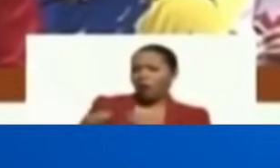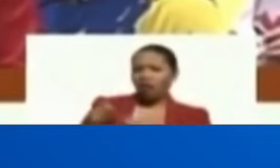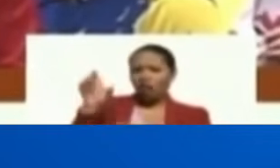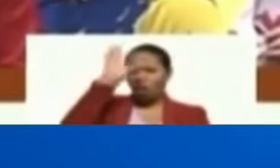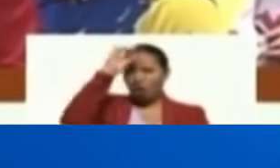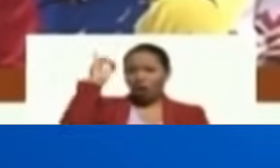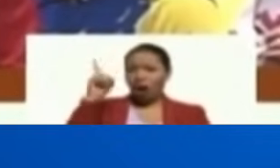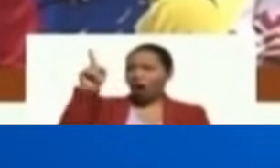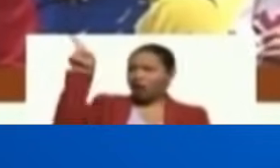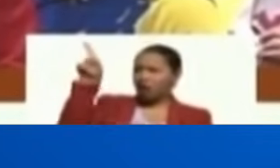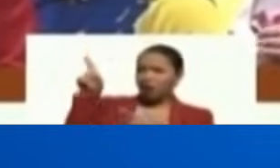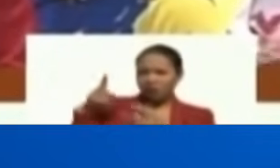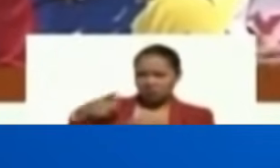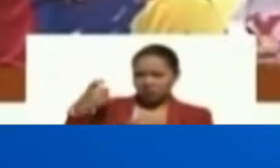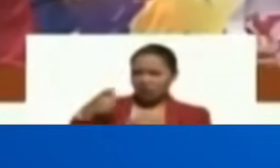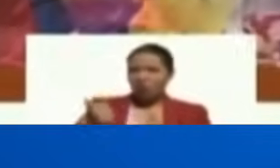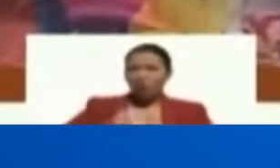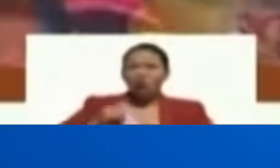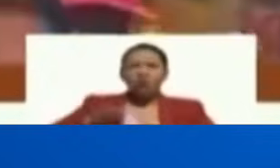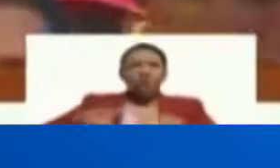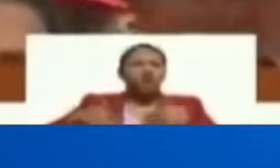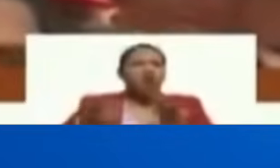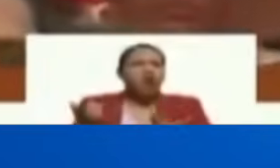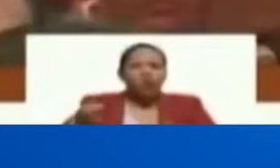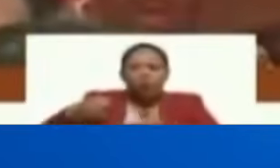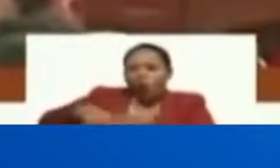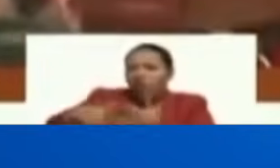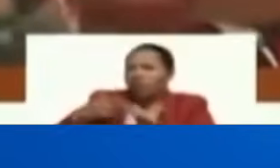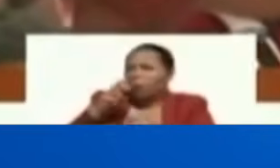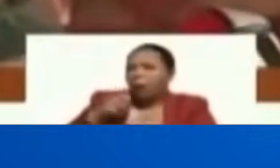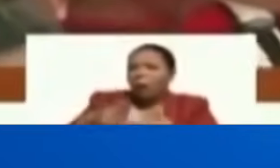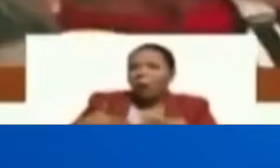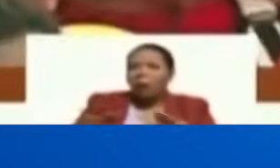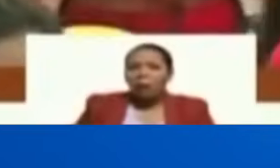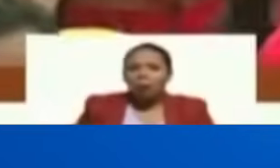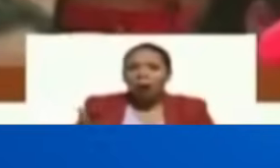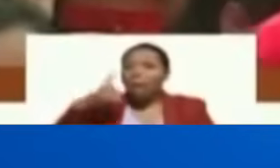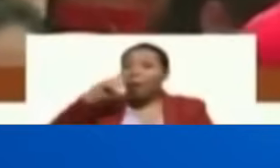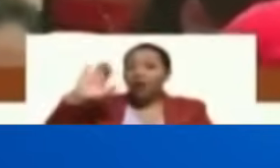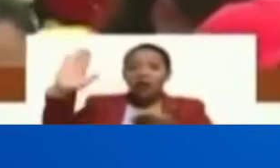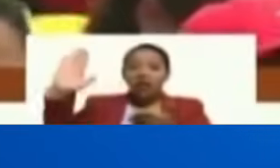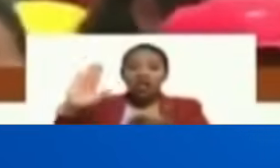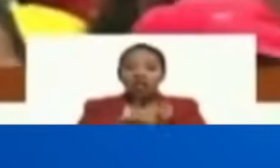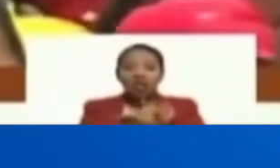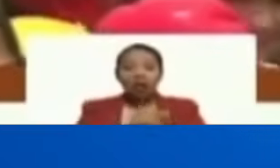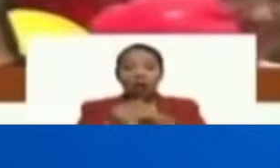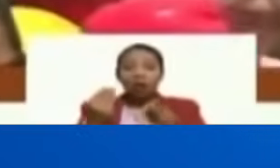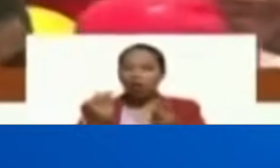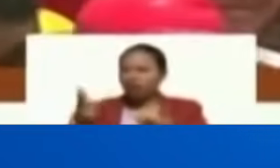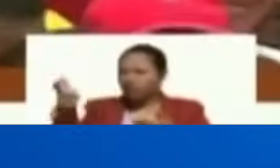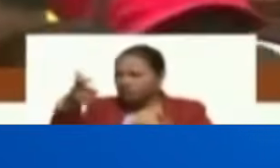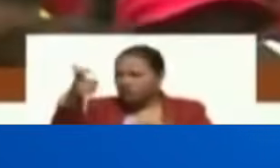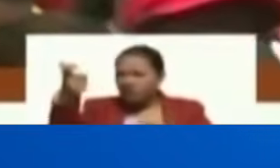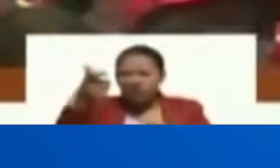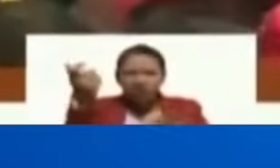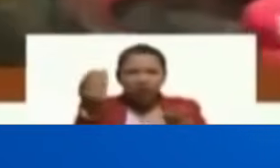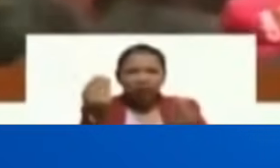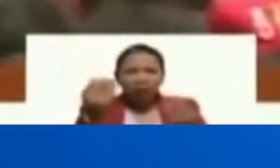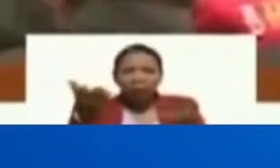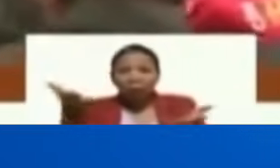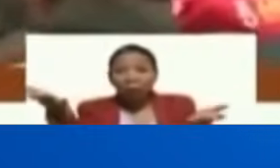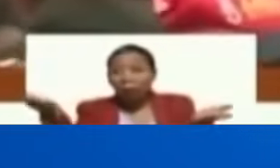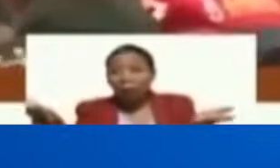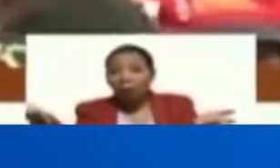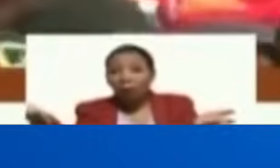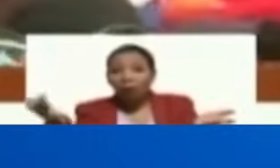en no sé dónde. Búsquenla, pues. Búsquenla. Que a Nicolás le quitaron no sé cuánto. Búsquenlo.